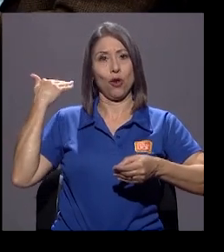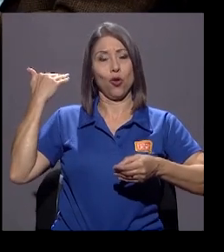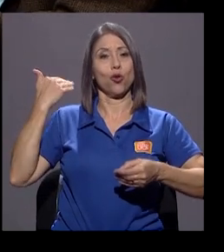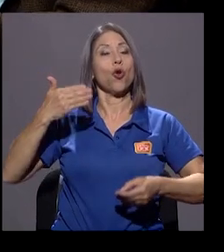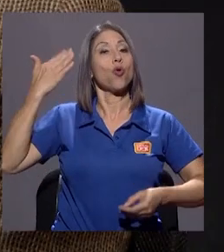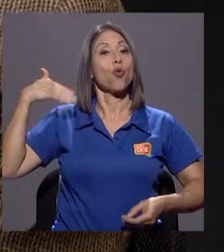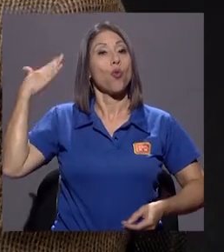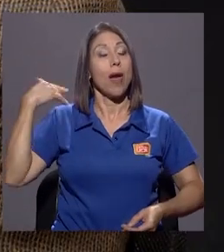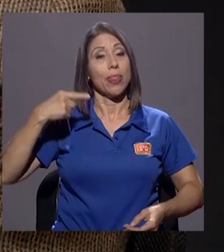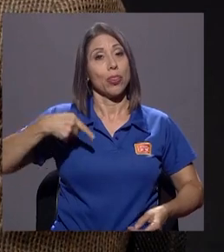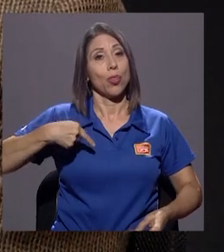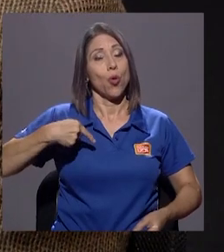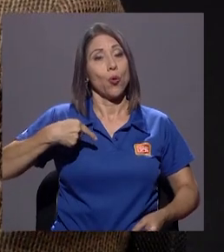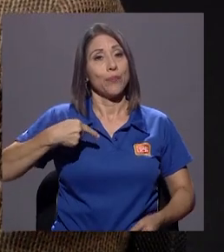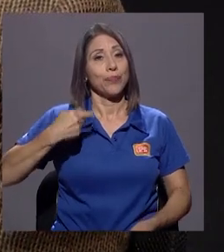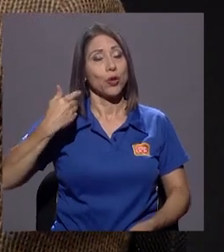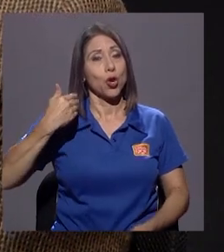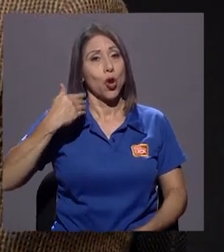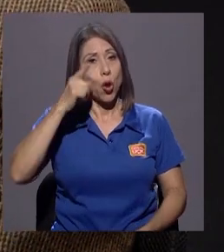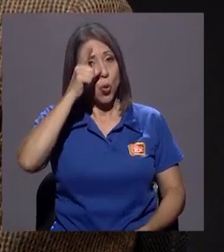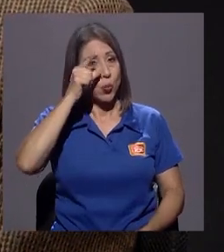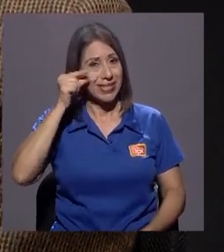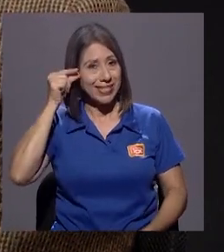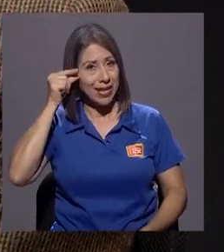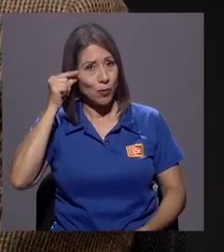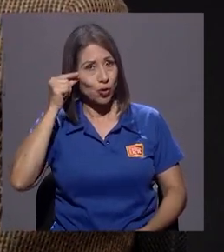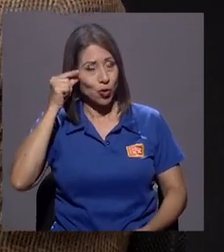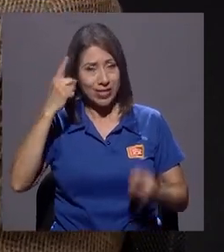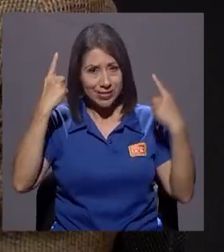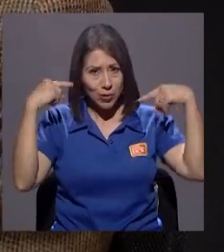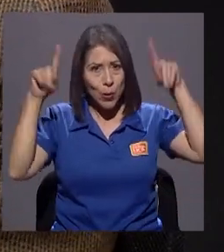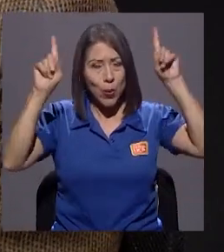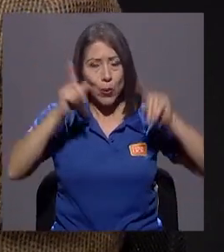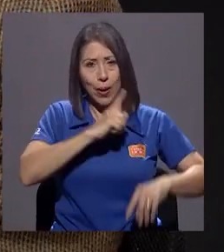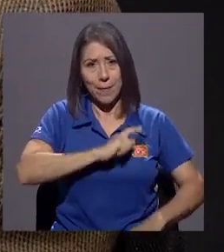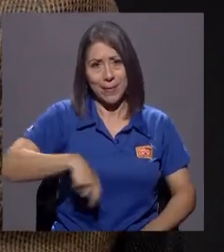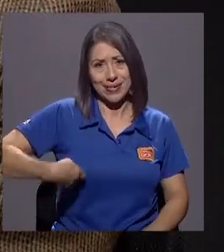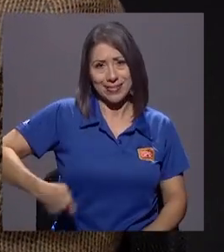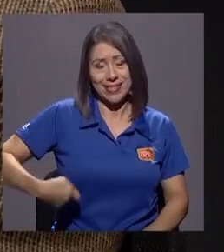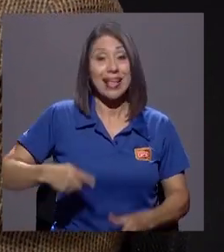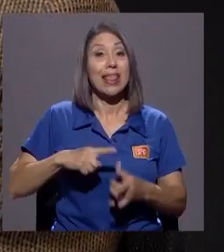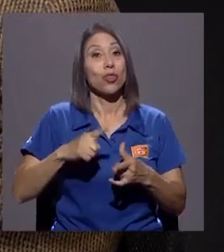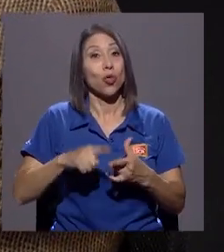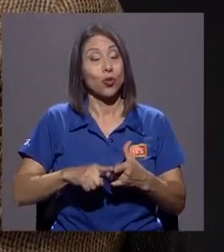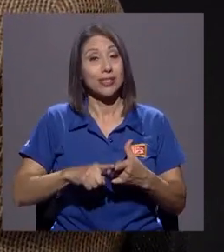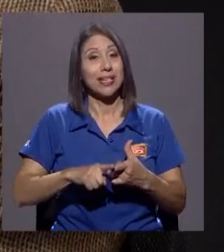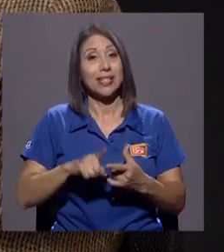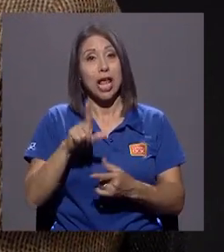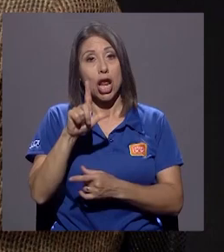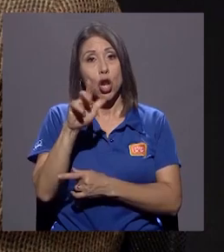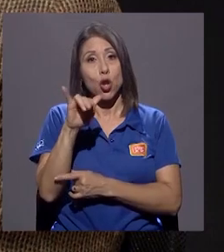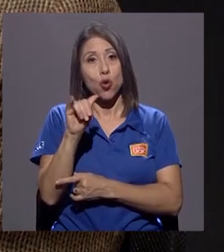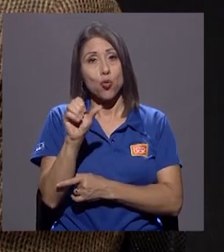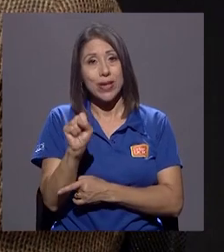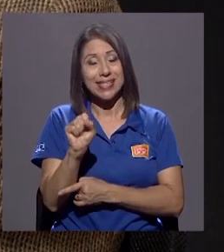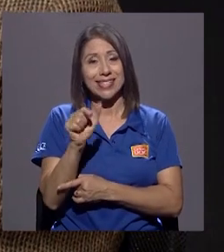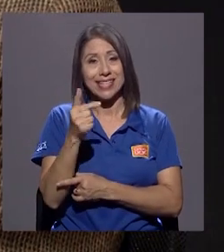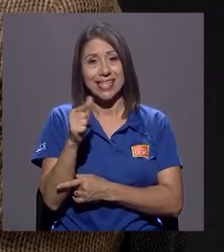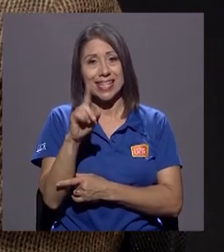a la presidencia entonces justamente luis guillermo logra